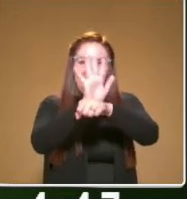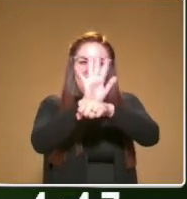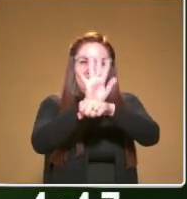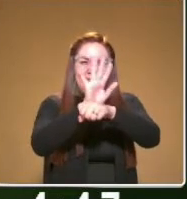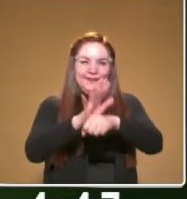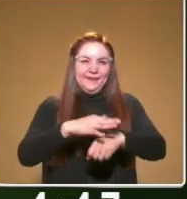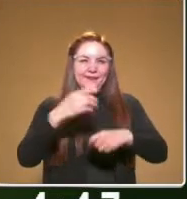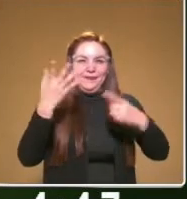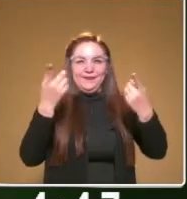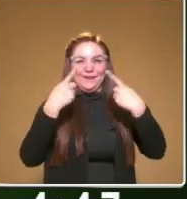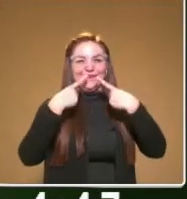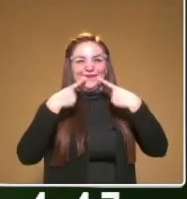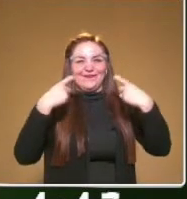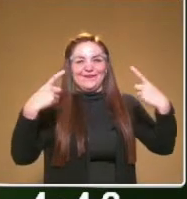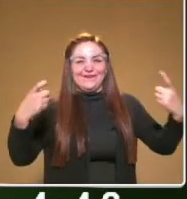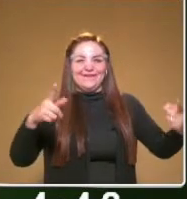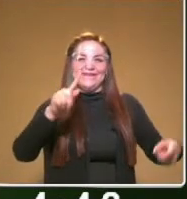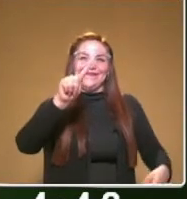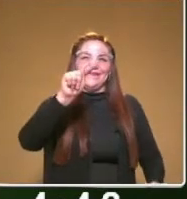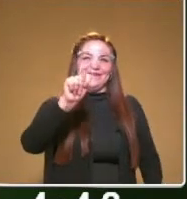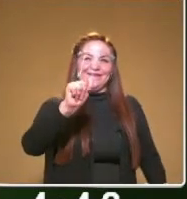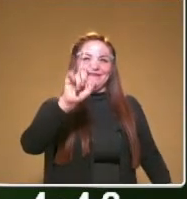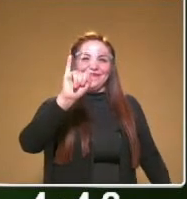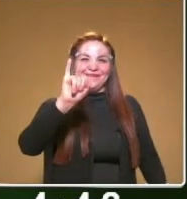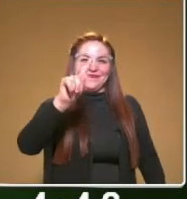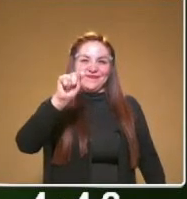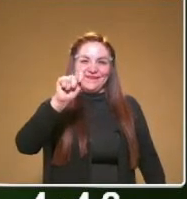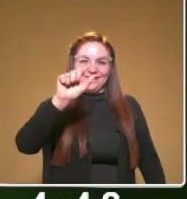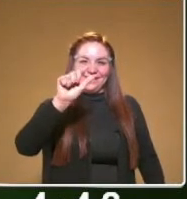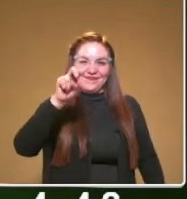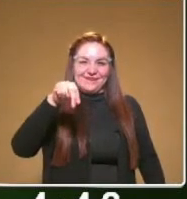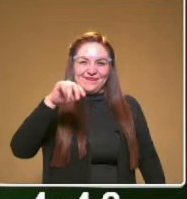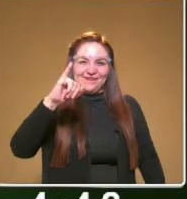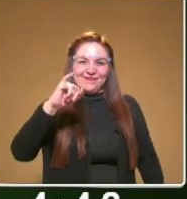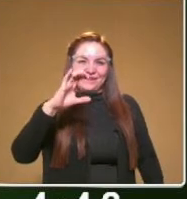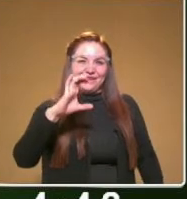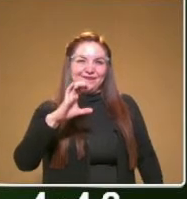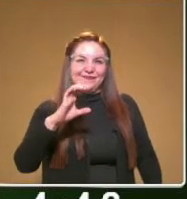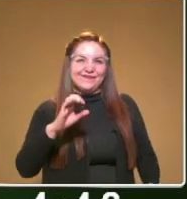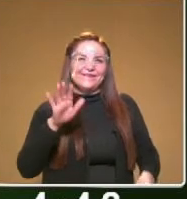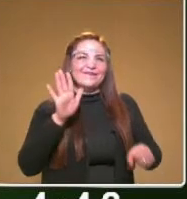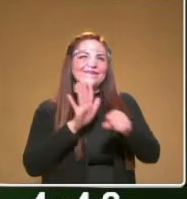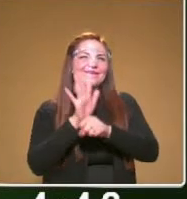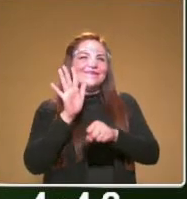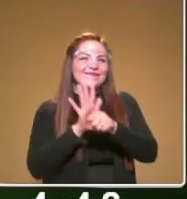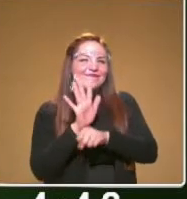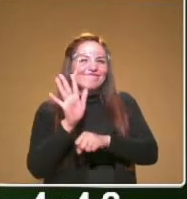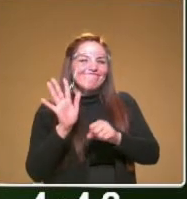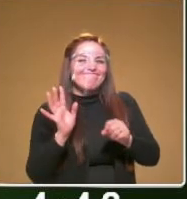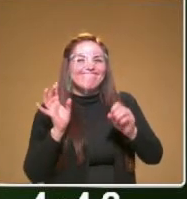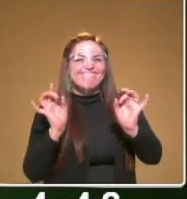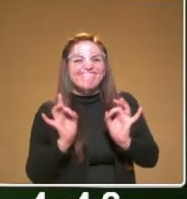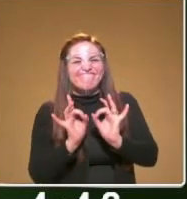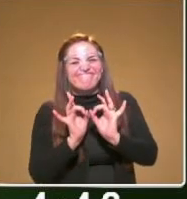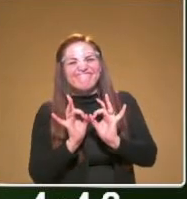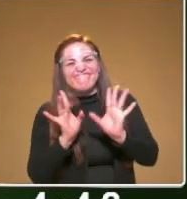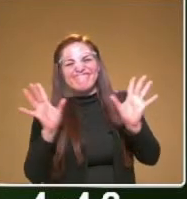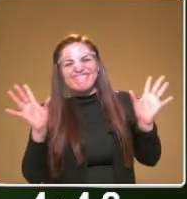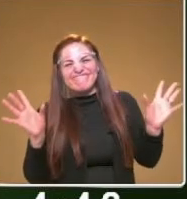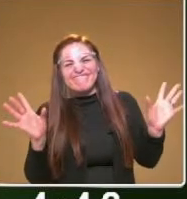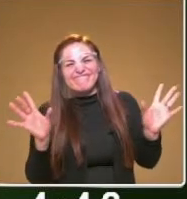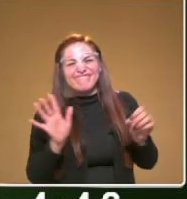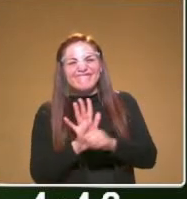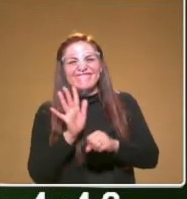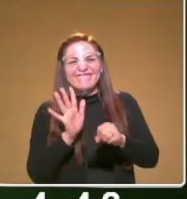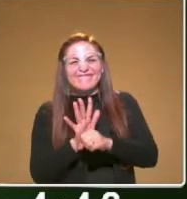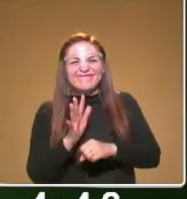famosa, ¿verdad? Que es el Titanic, maestra. ¿Cuál es la tragedia? Yo creo que muchos dirán que la tragedia